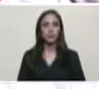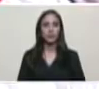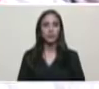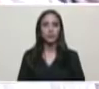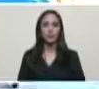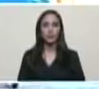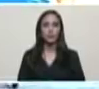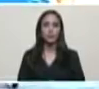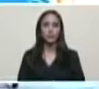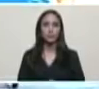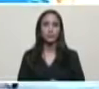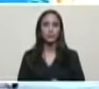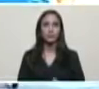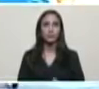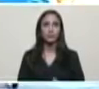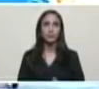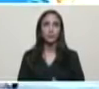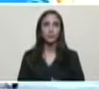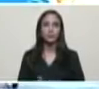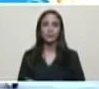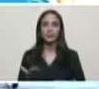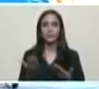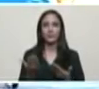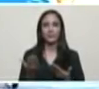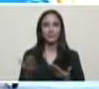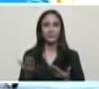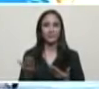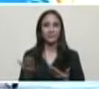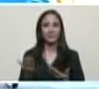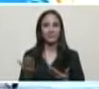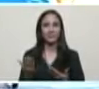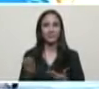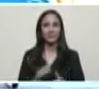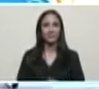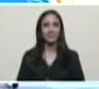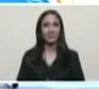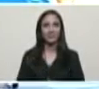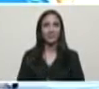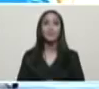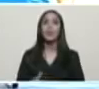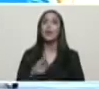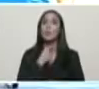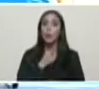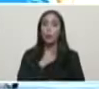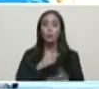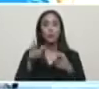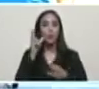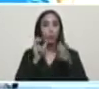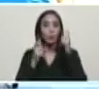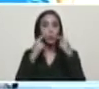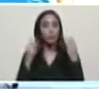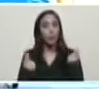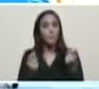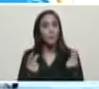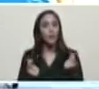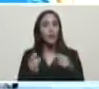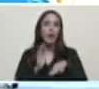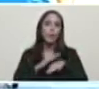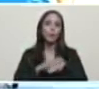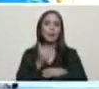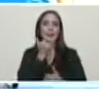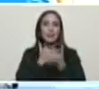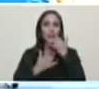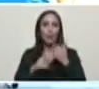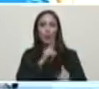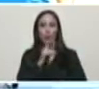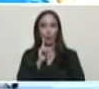María esto no pasa uno vale Así me gusta que estén escuchando y le estén corrigiendo